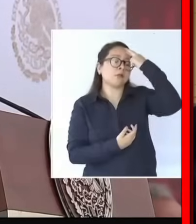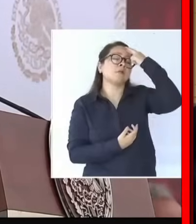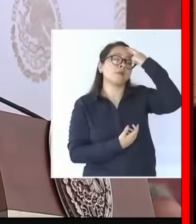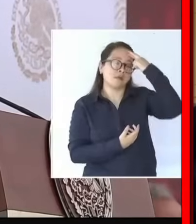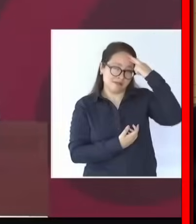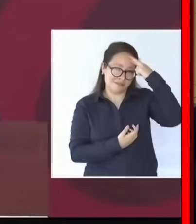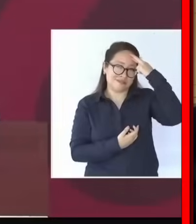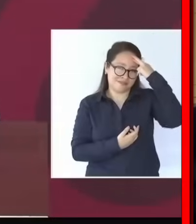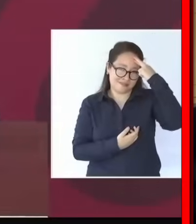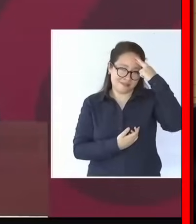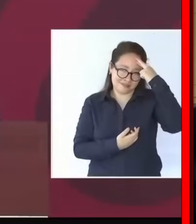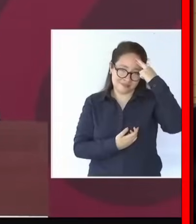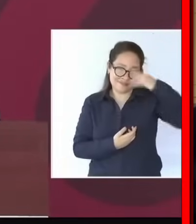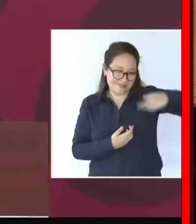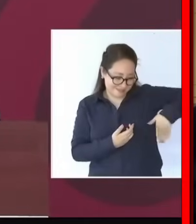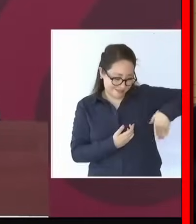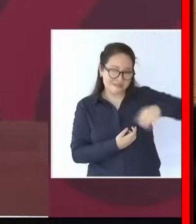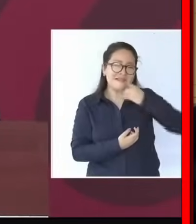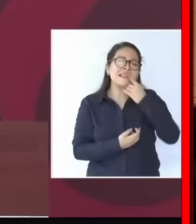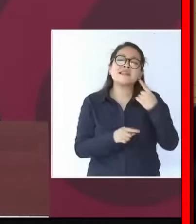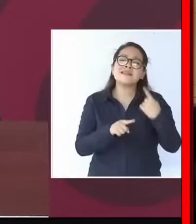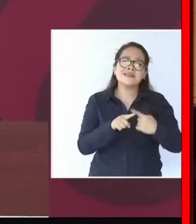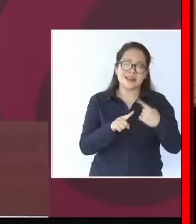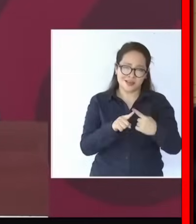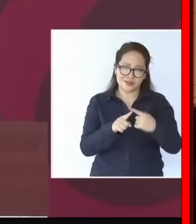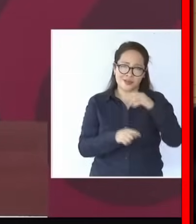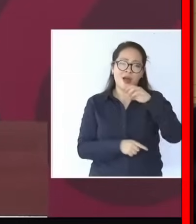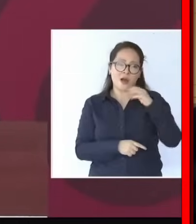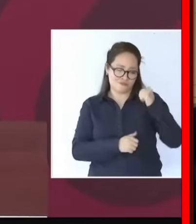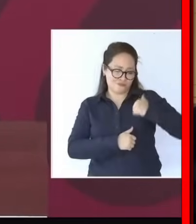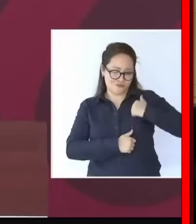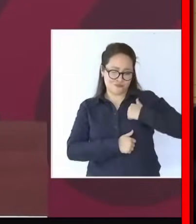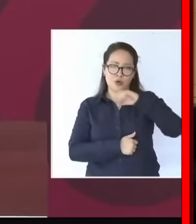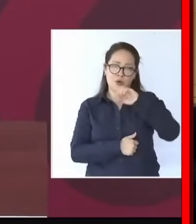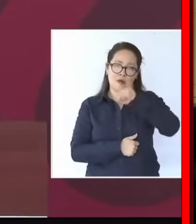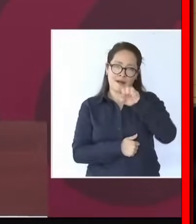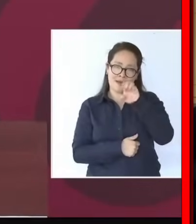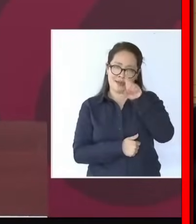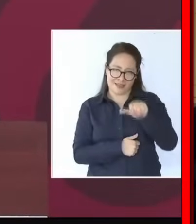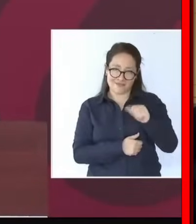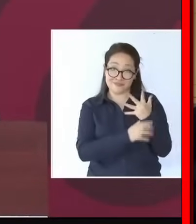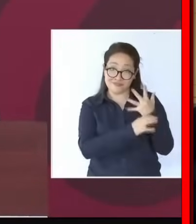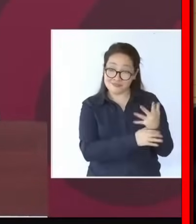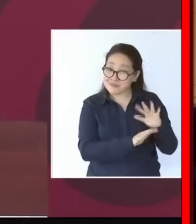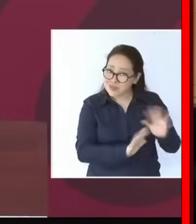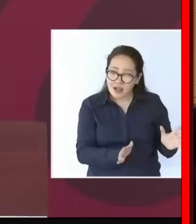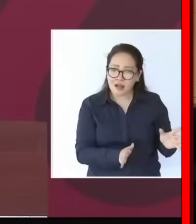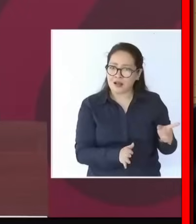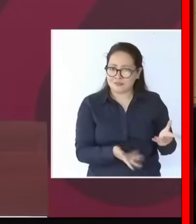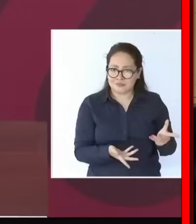lo mencionó el almirante Ojeda son otros tiempos México